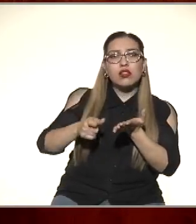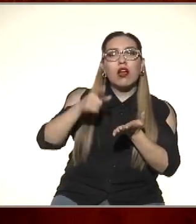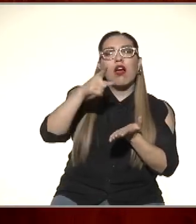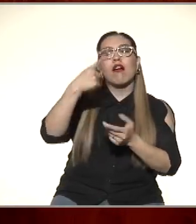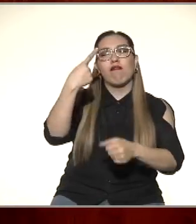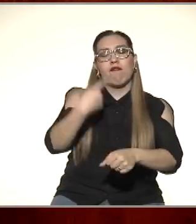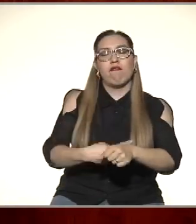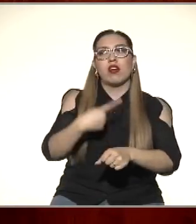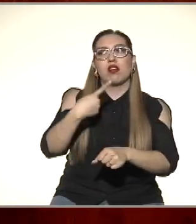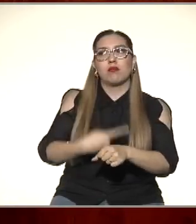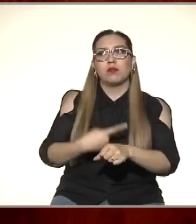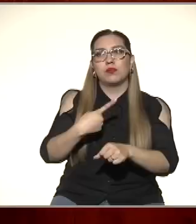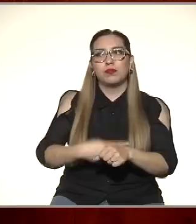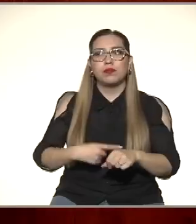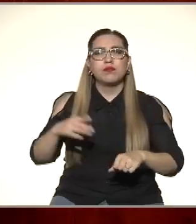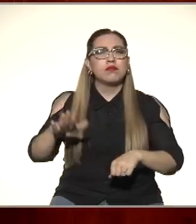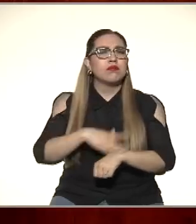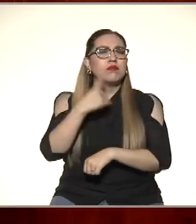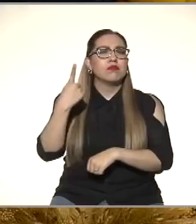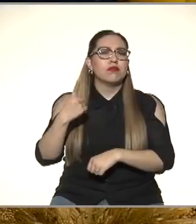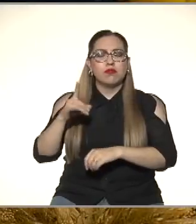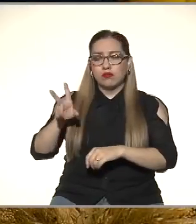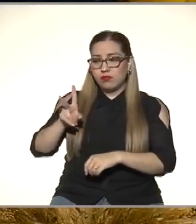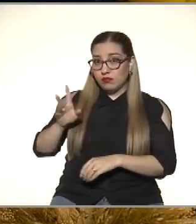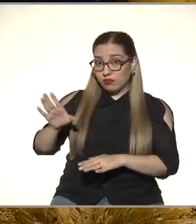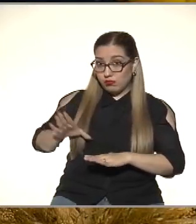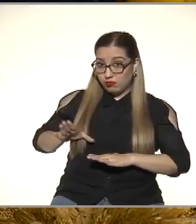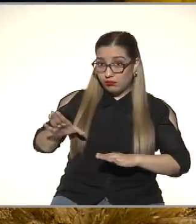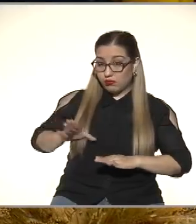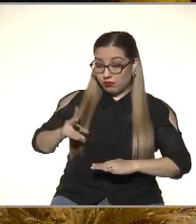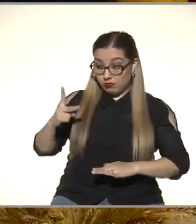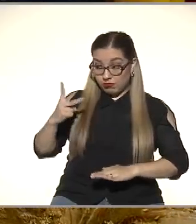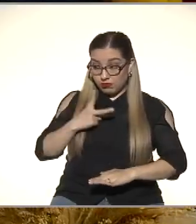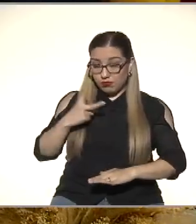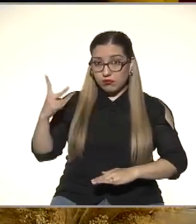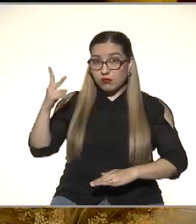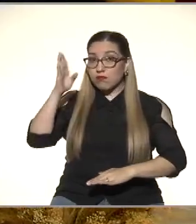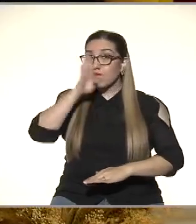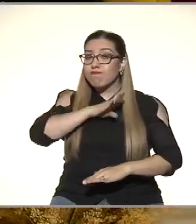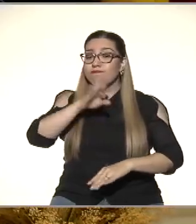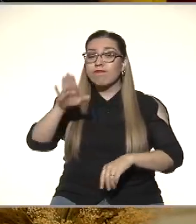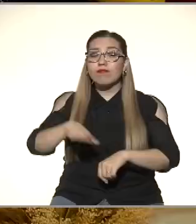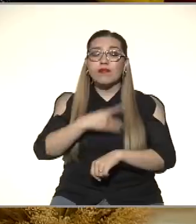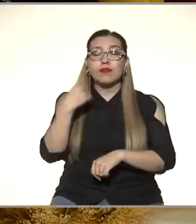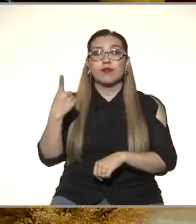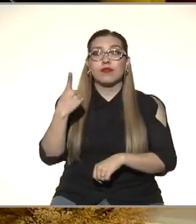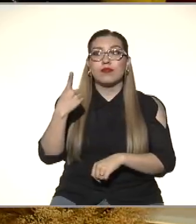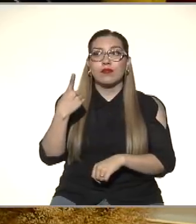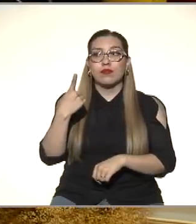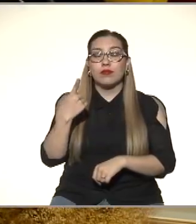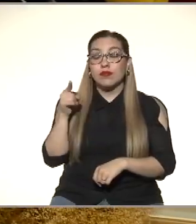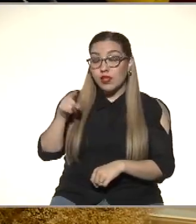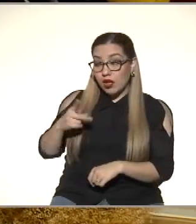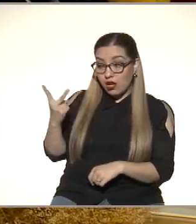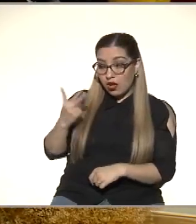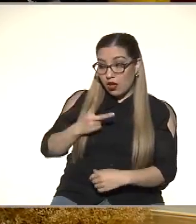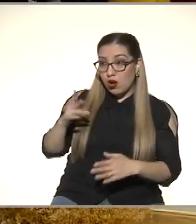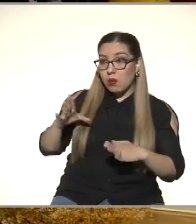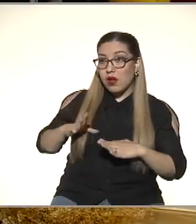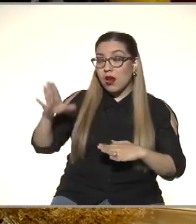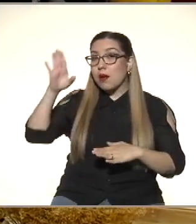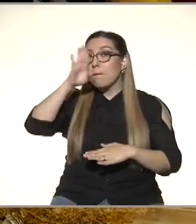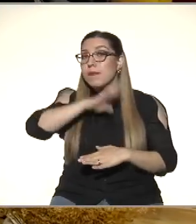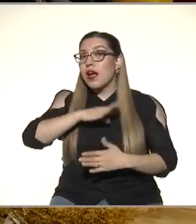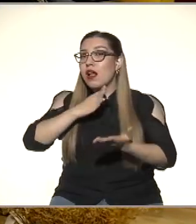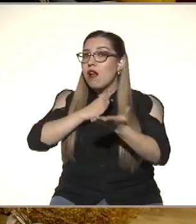la pareja hay infidelidad? Deben estar mal, ¿no? Y si no está mal la pareja, está mal el infiel. ¿Sí? Tiene